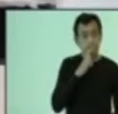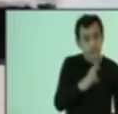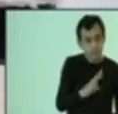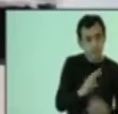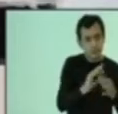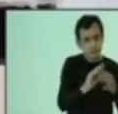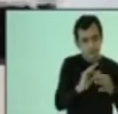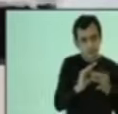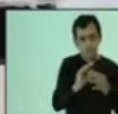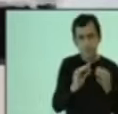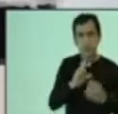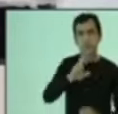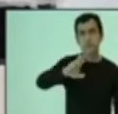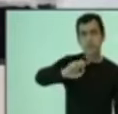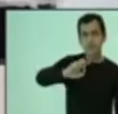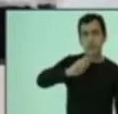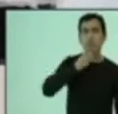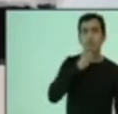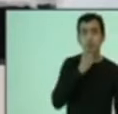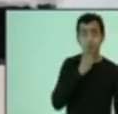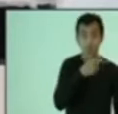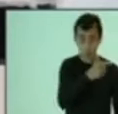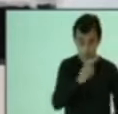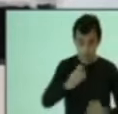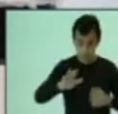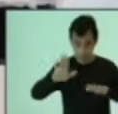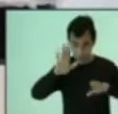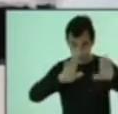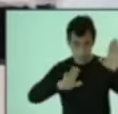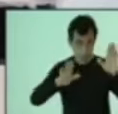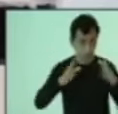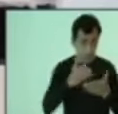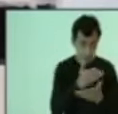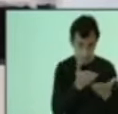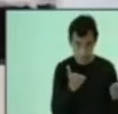también contarán con 30 segundos. ¿Alguien quiere hacer uso de este tiempo?